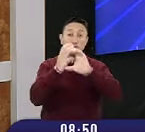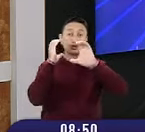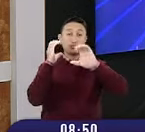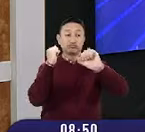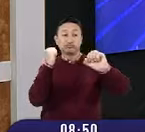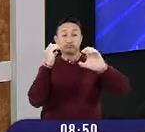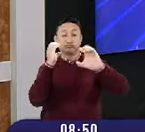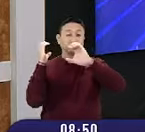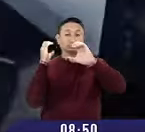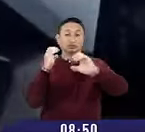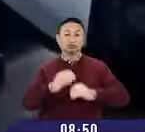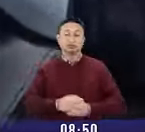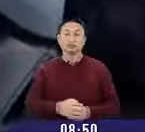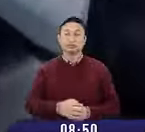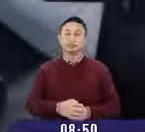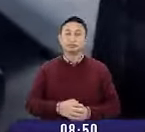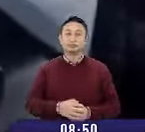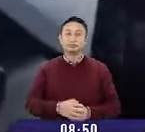contamos.